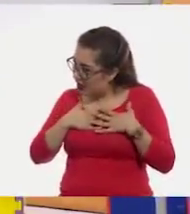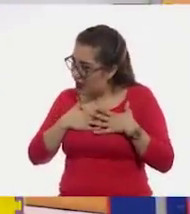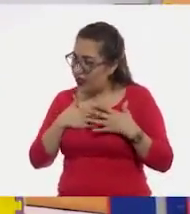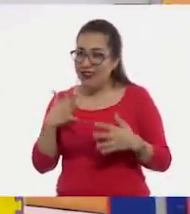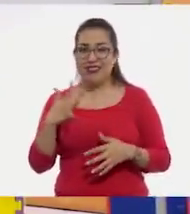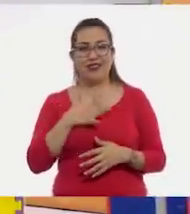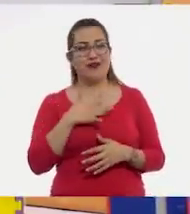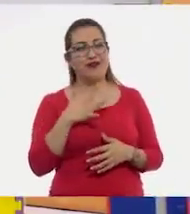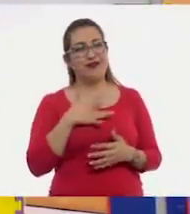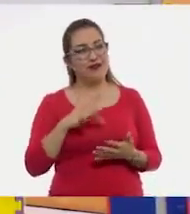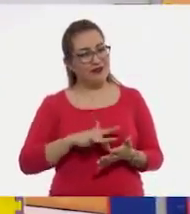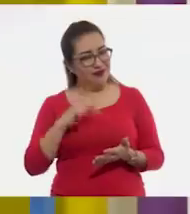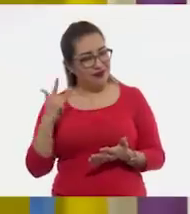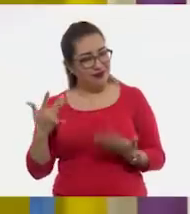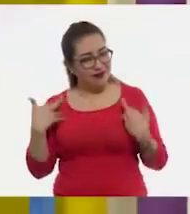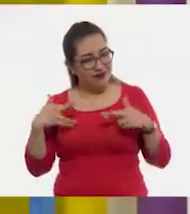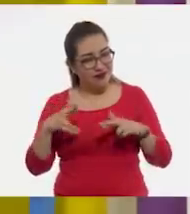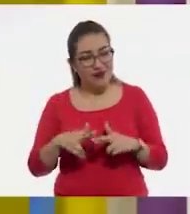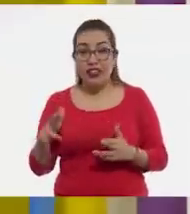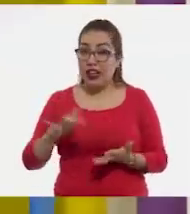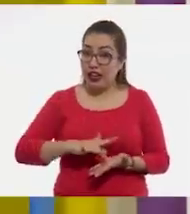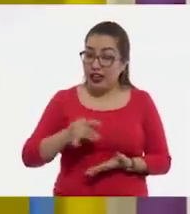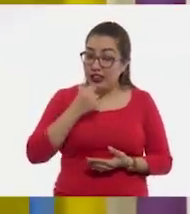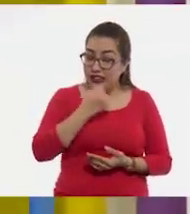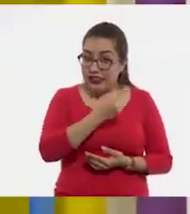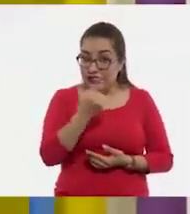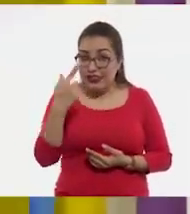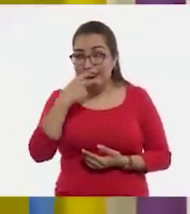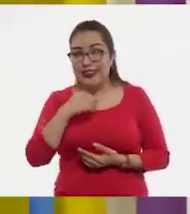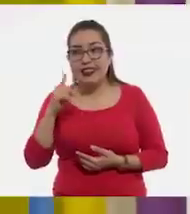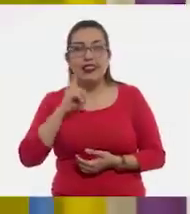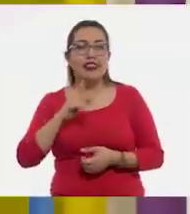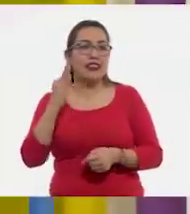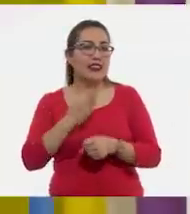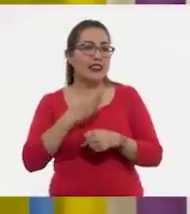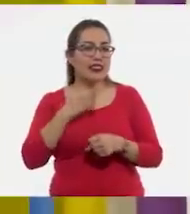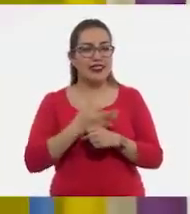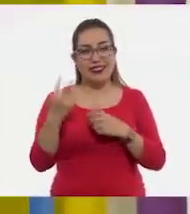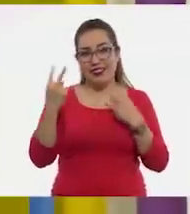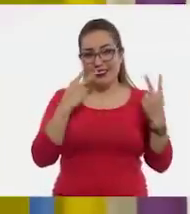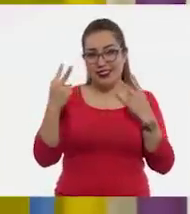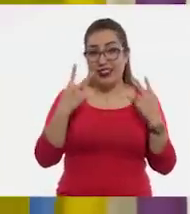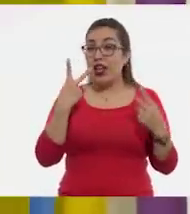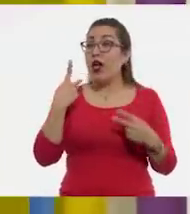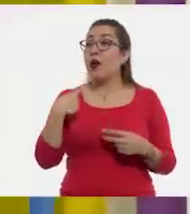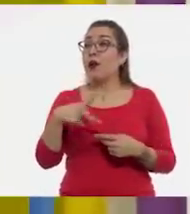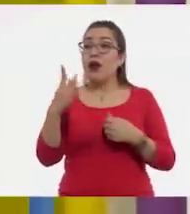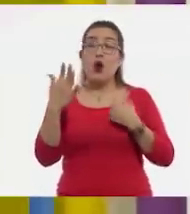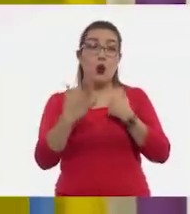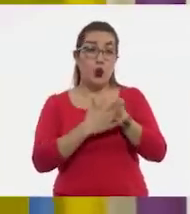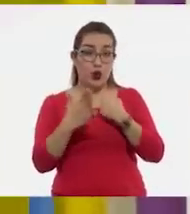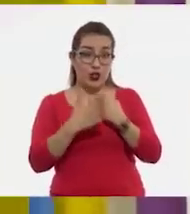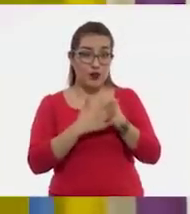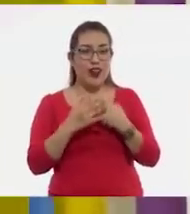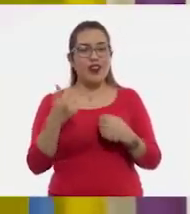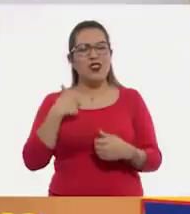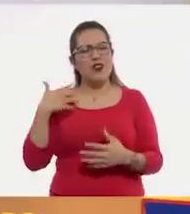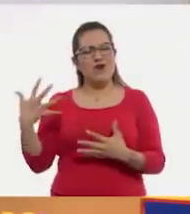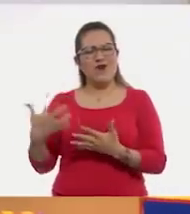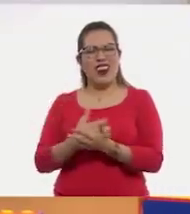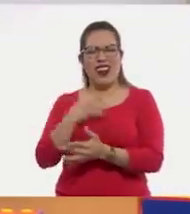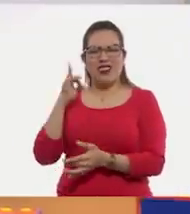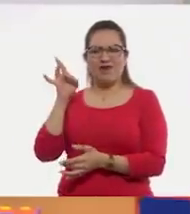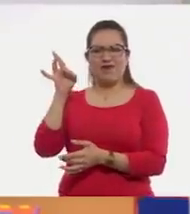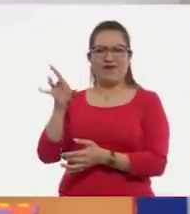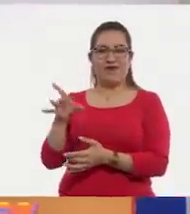Rosalba. Al contrario, les agradezco a las niñas y a los niños que estuvieron en esta clase, pero la que sigue te voy a ganar. Ya es